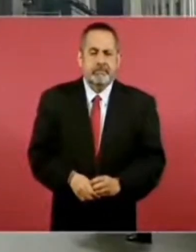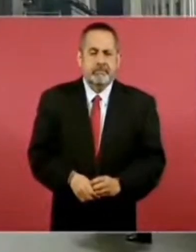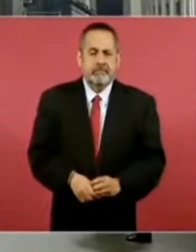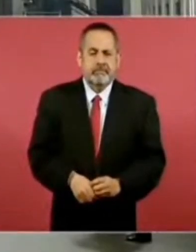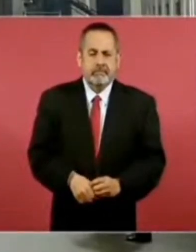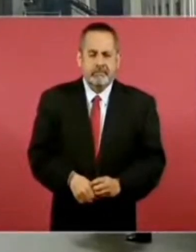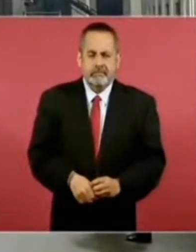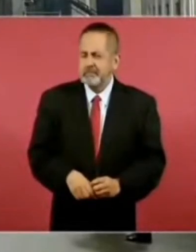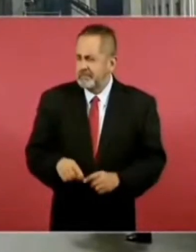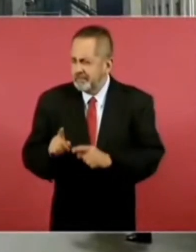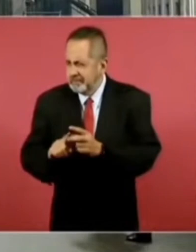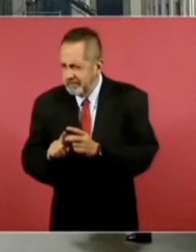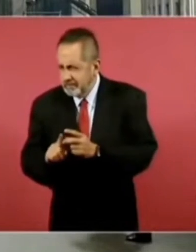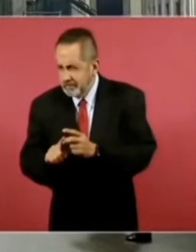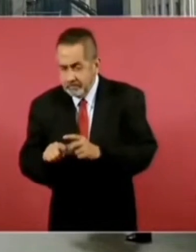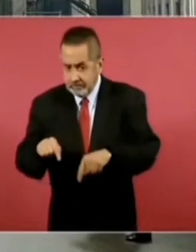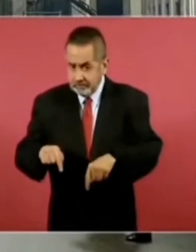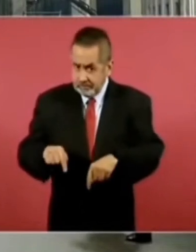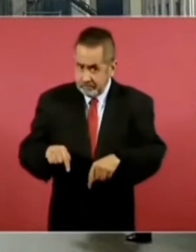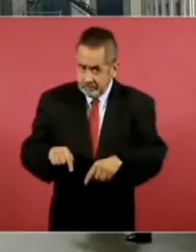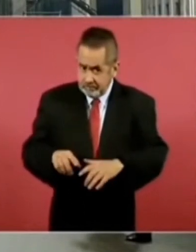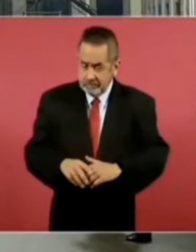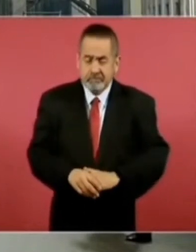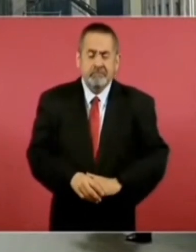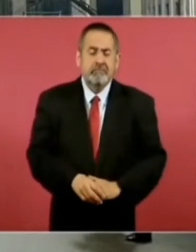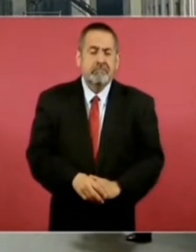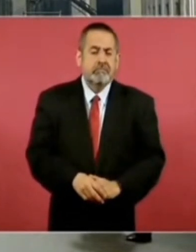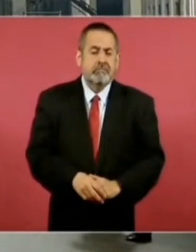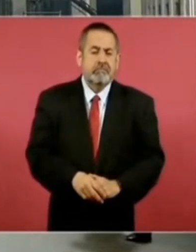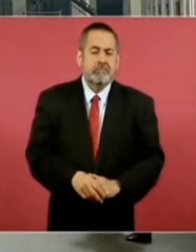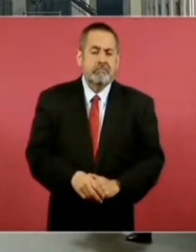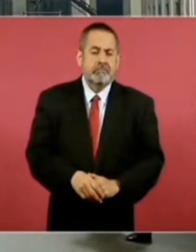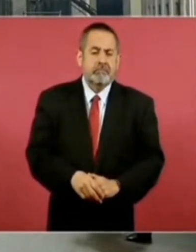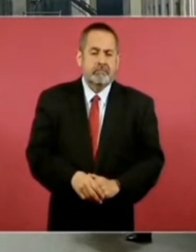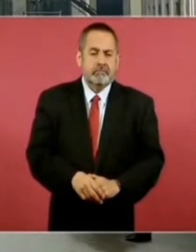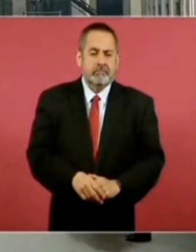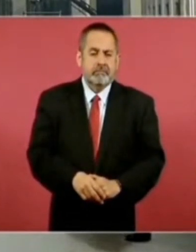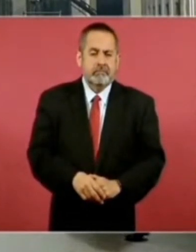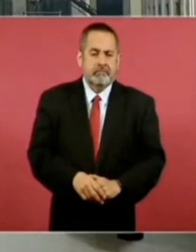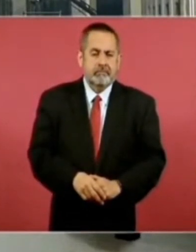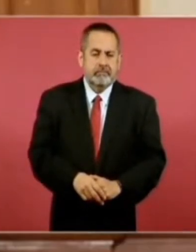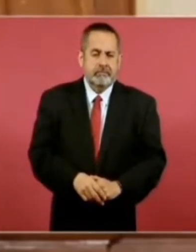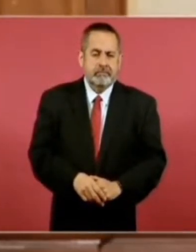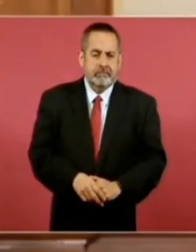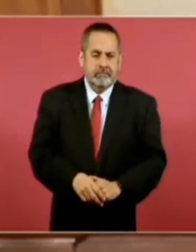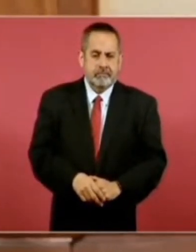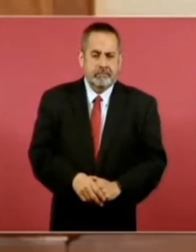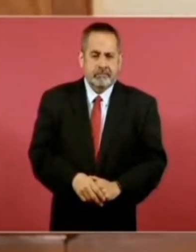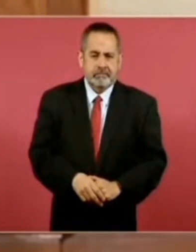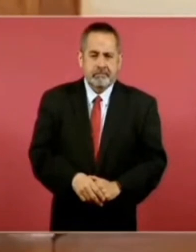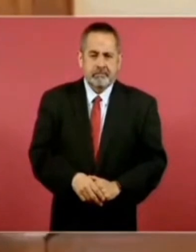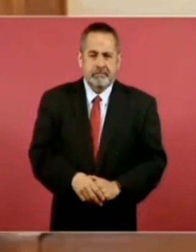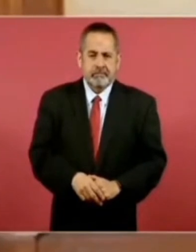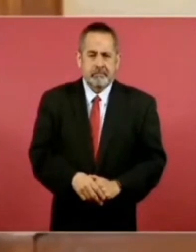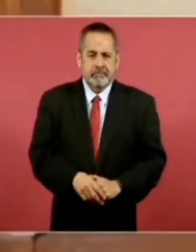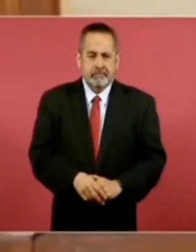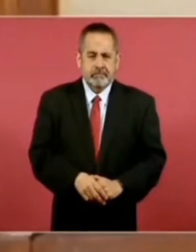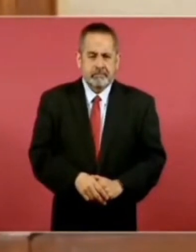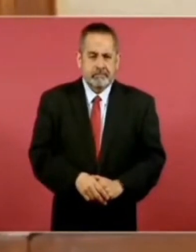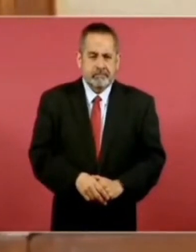De la Fiscalía General de la República. ¿De aquí? El juicio que se lleva al empleado de esa empresa que lleva a Pegasus.